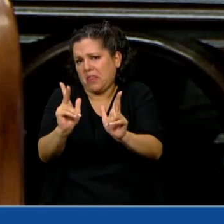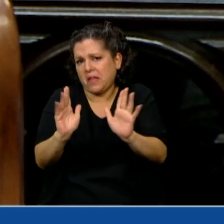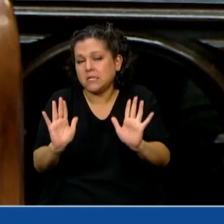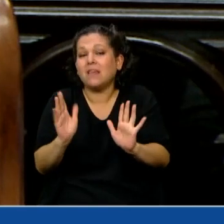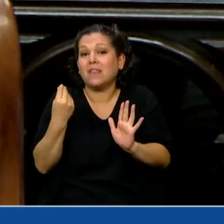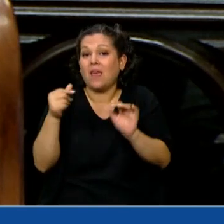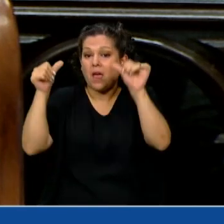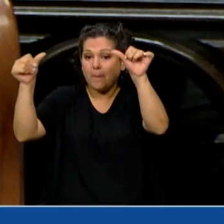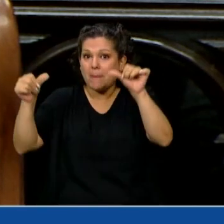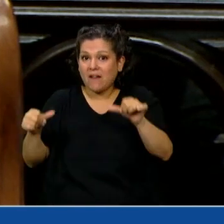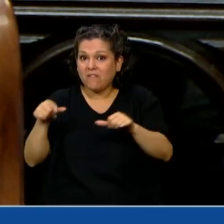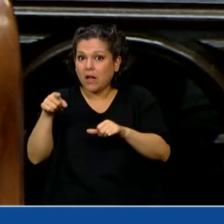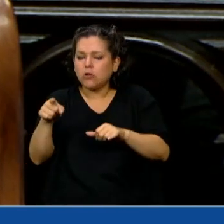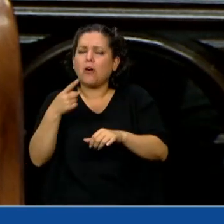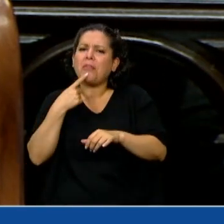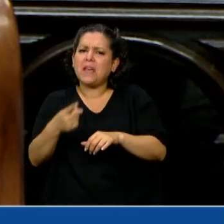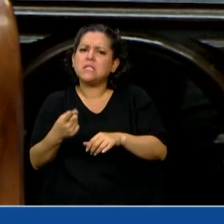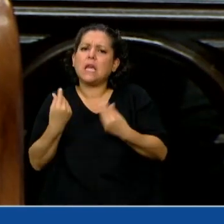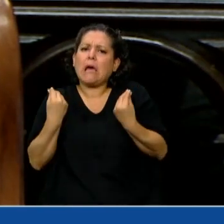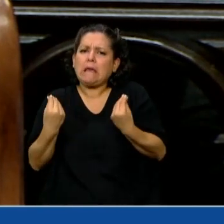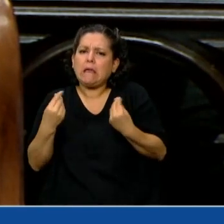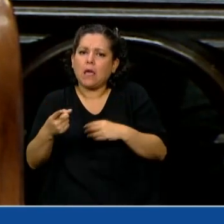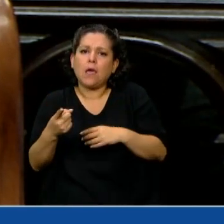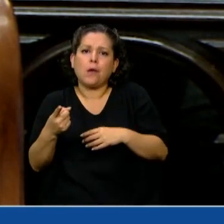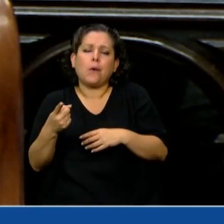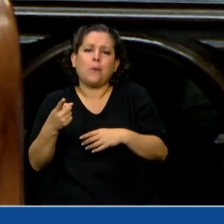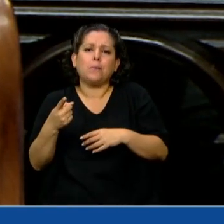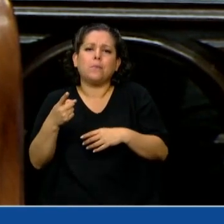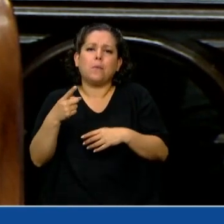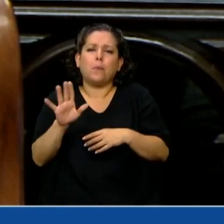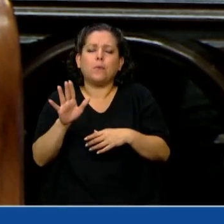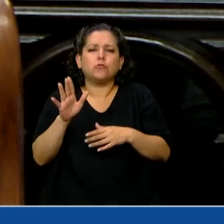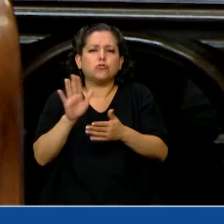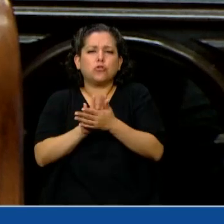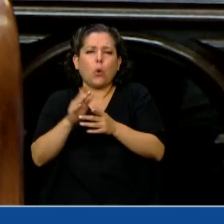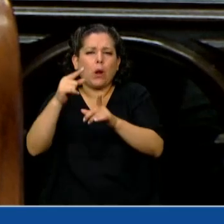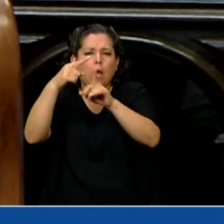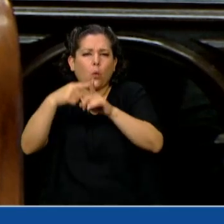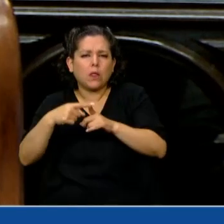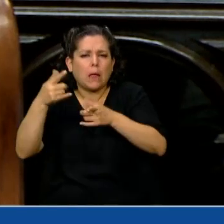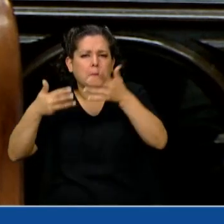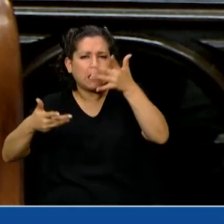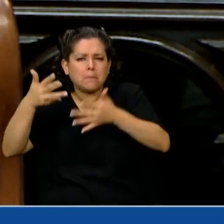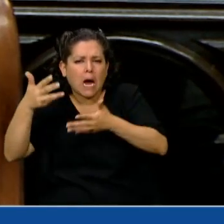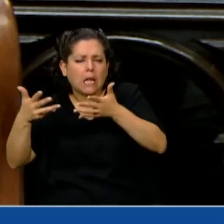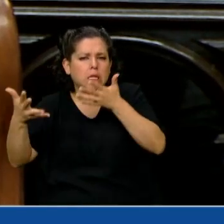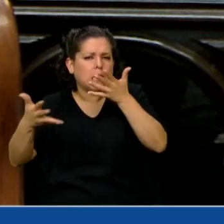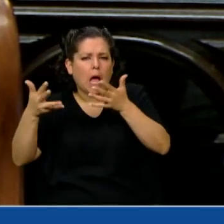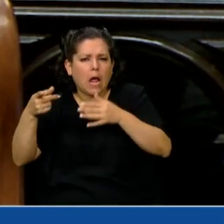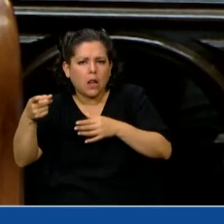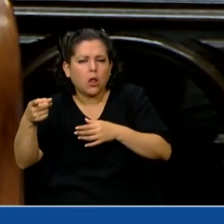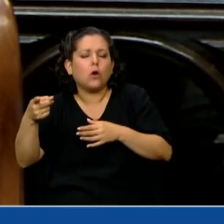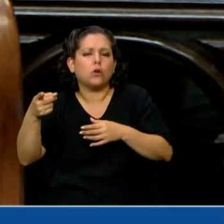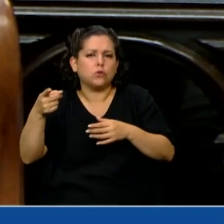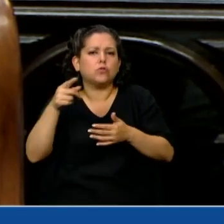que desarrollaba con la teoría de una precisión matemática o una supuesta precisión matemática